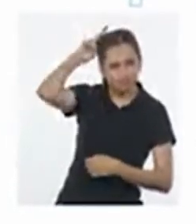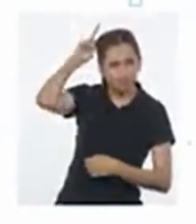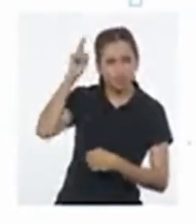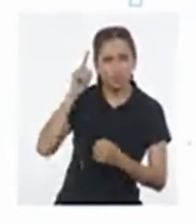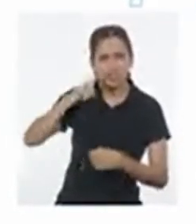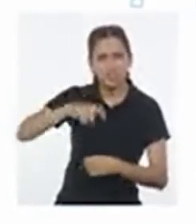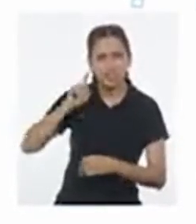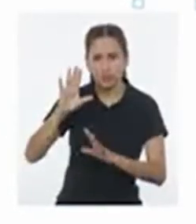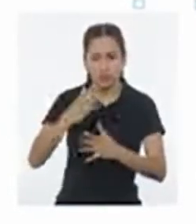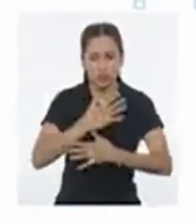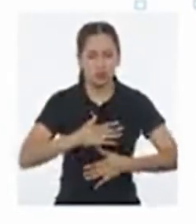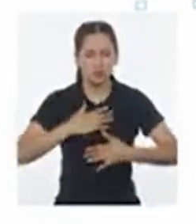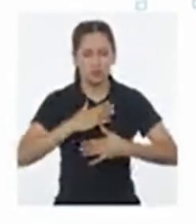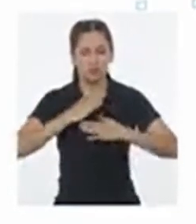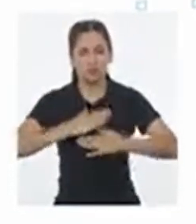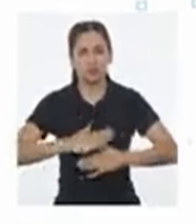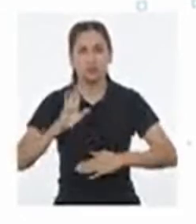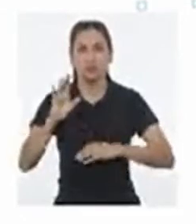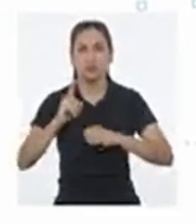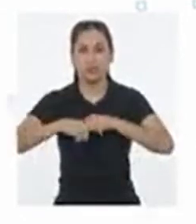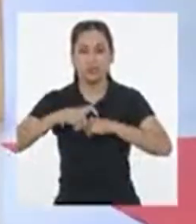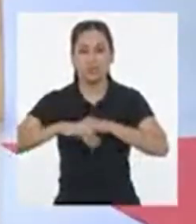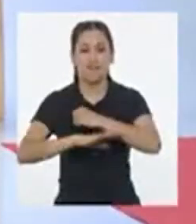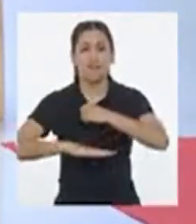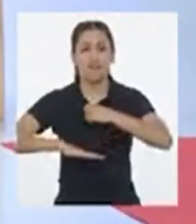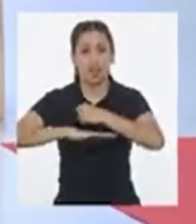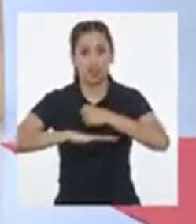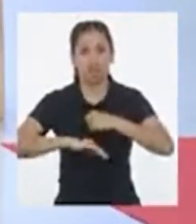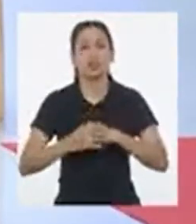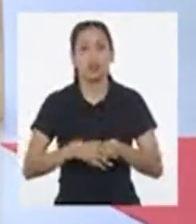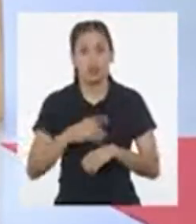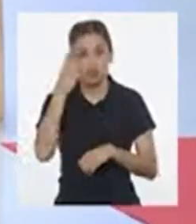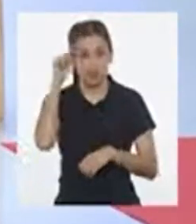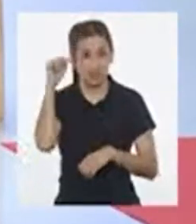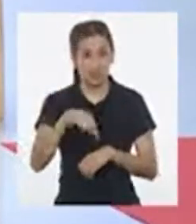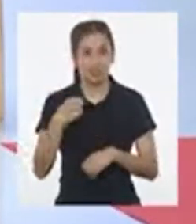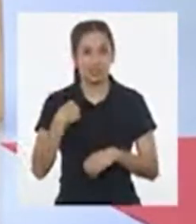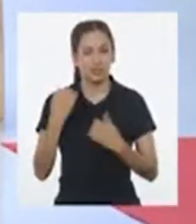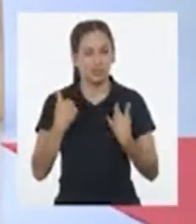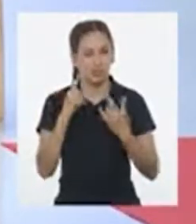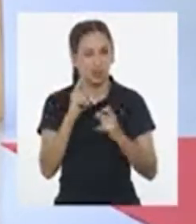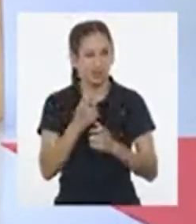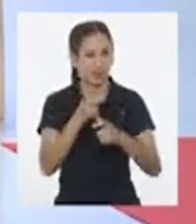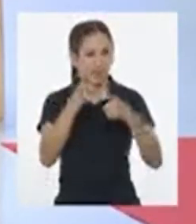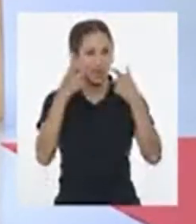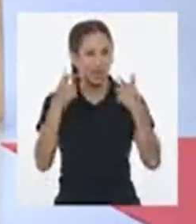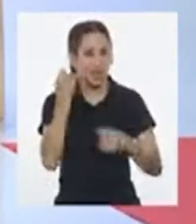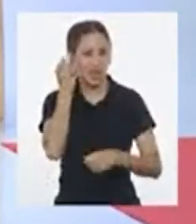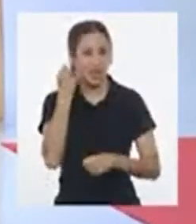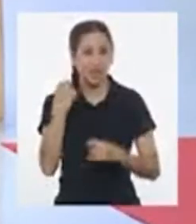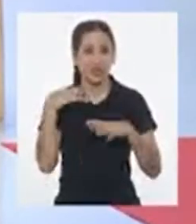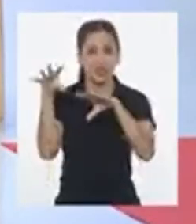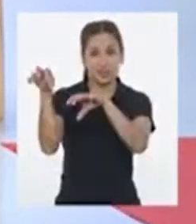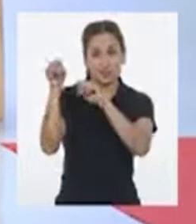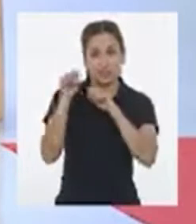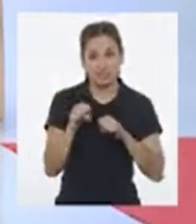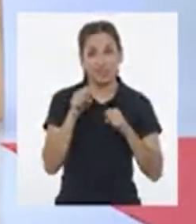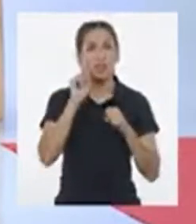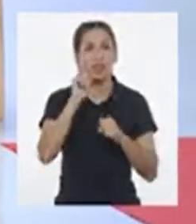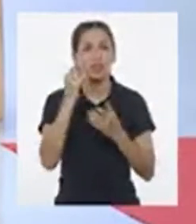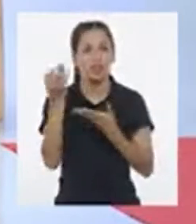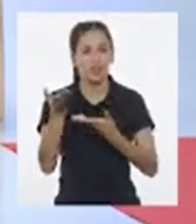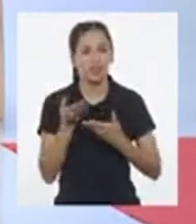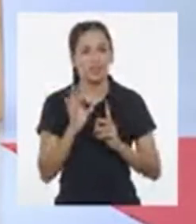para satisfacer sus necesidades básicas? Y para esto tengo una gran idea. Debemos traer